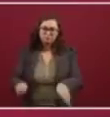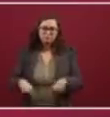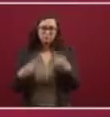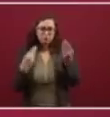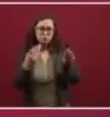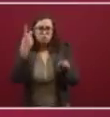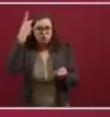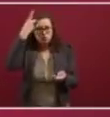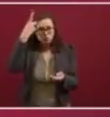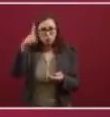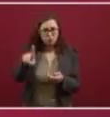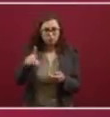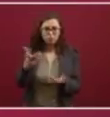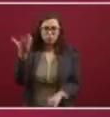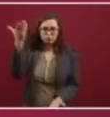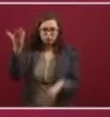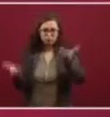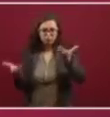Son quitas